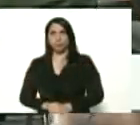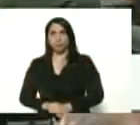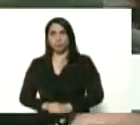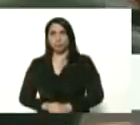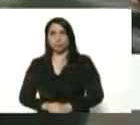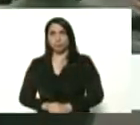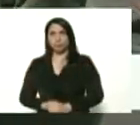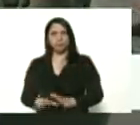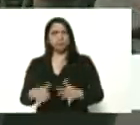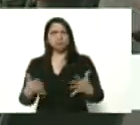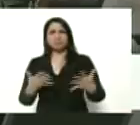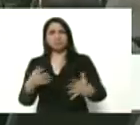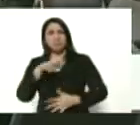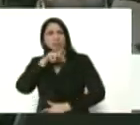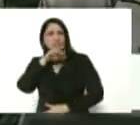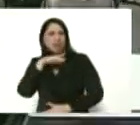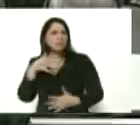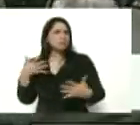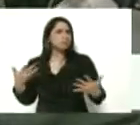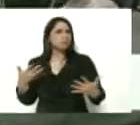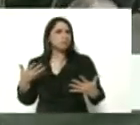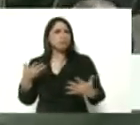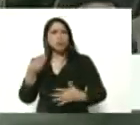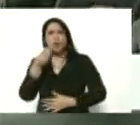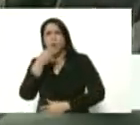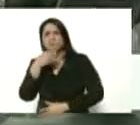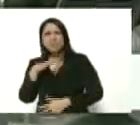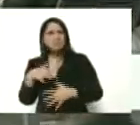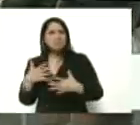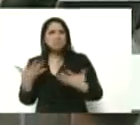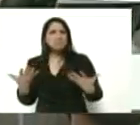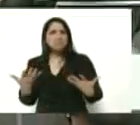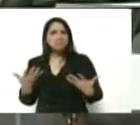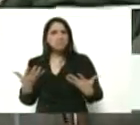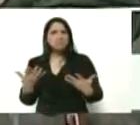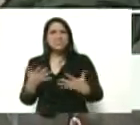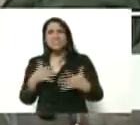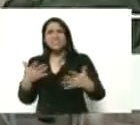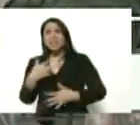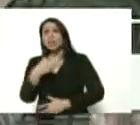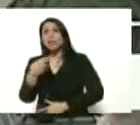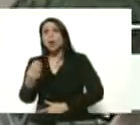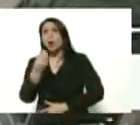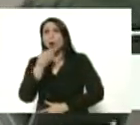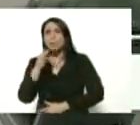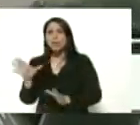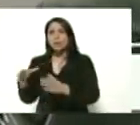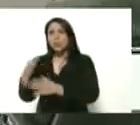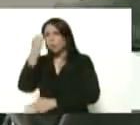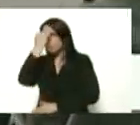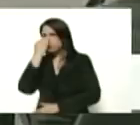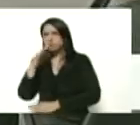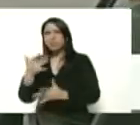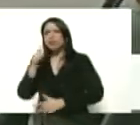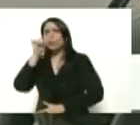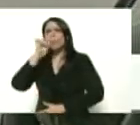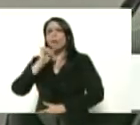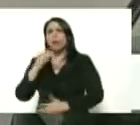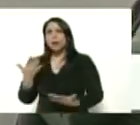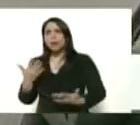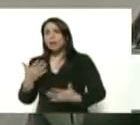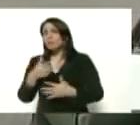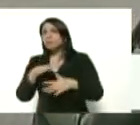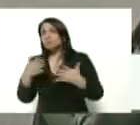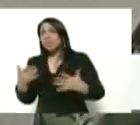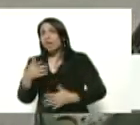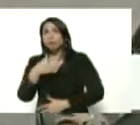¿Qué hablaban? ¿Qué comían? ¿Qué no comían? ¿Qué tomaban? ¿Qué no